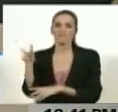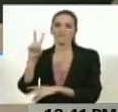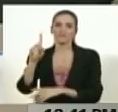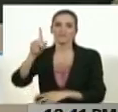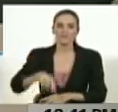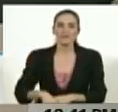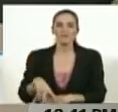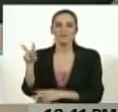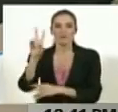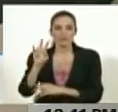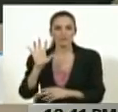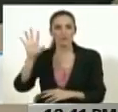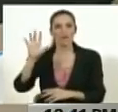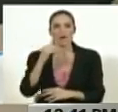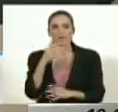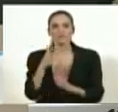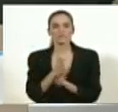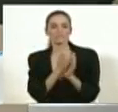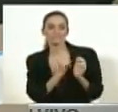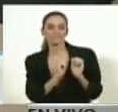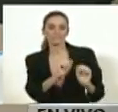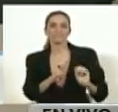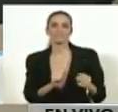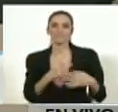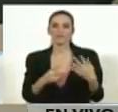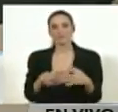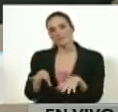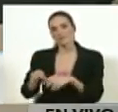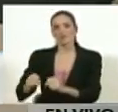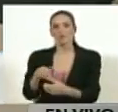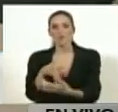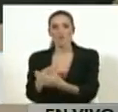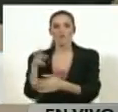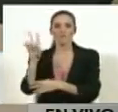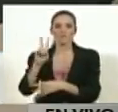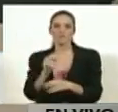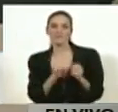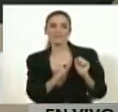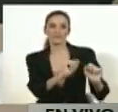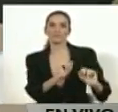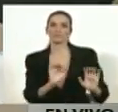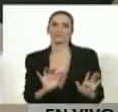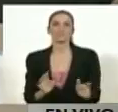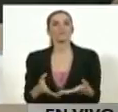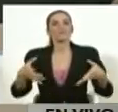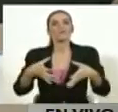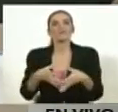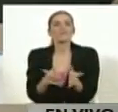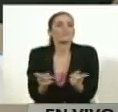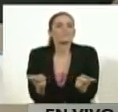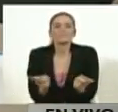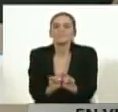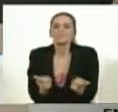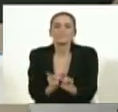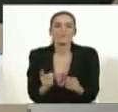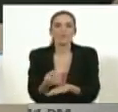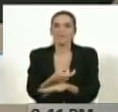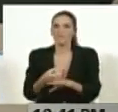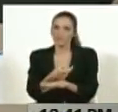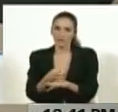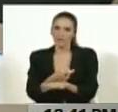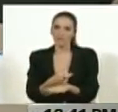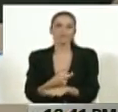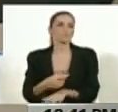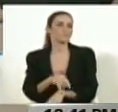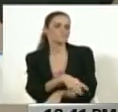a Venezuela se rechazaba el plan de intervención contra Venezuela este grupo minoritario de gobiernos que en los